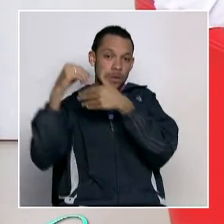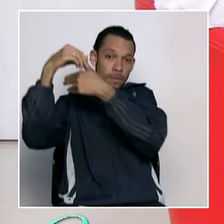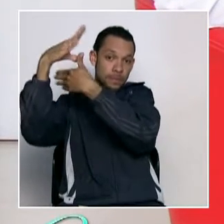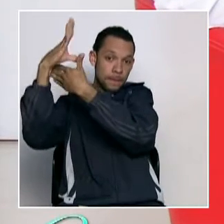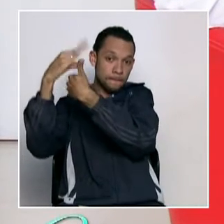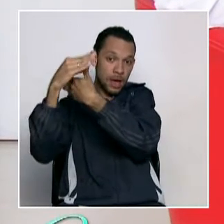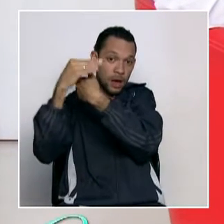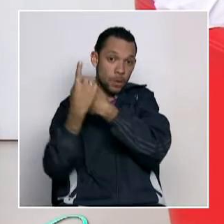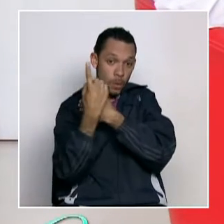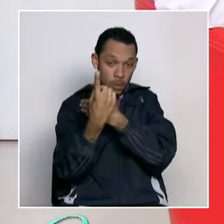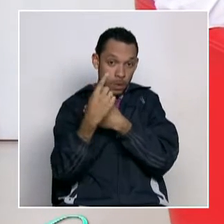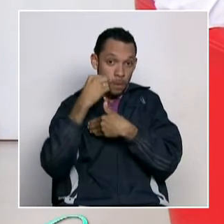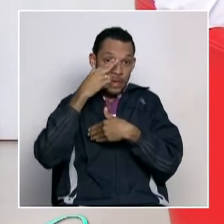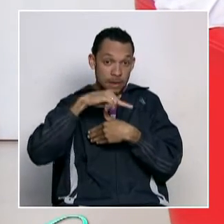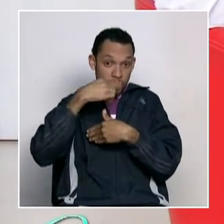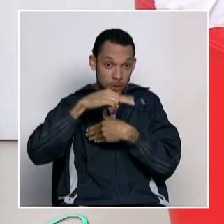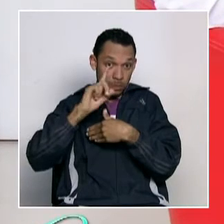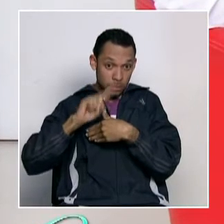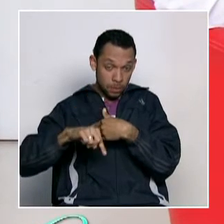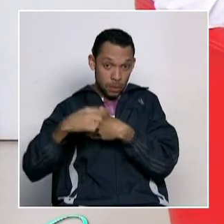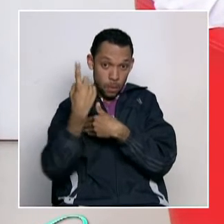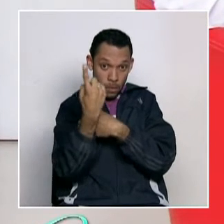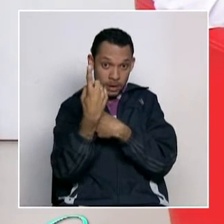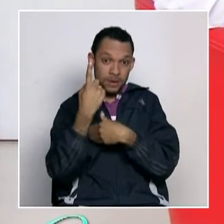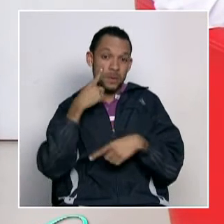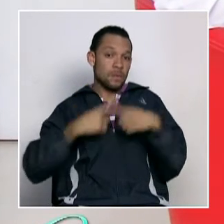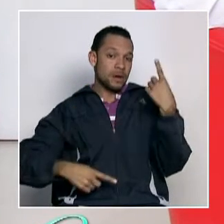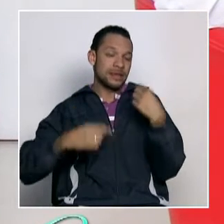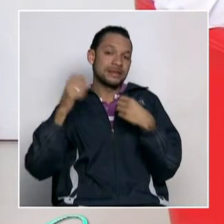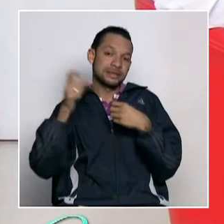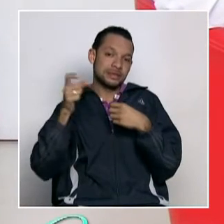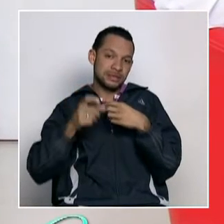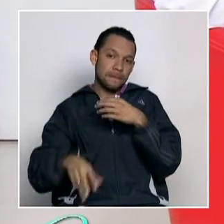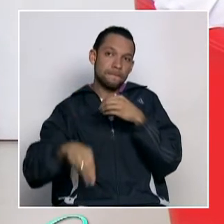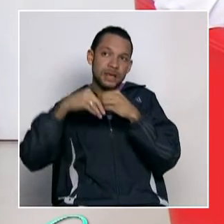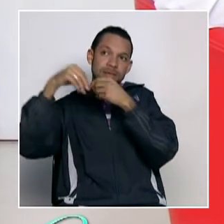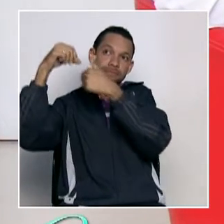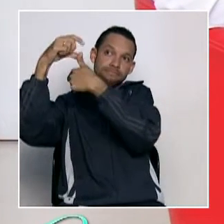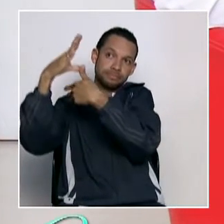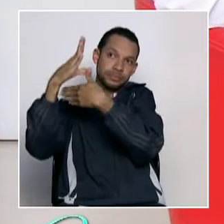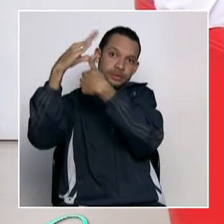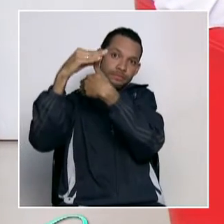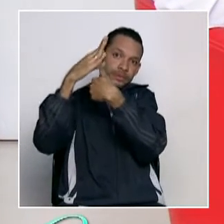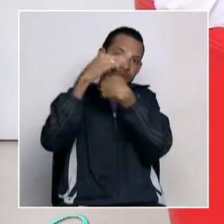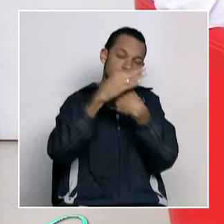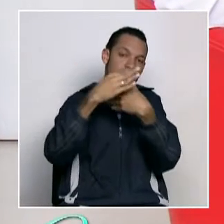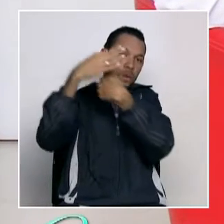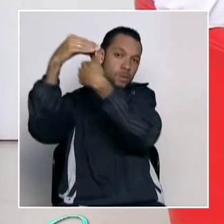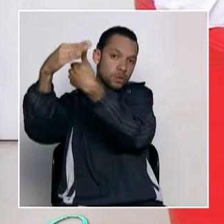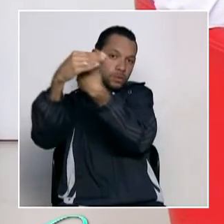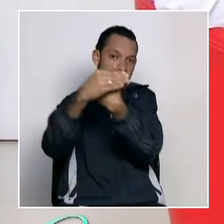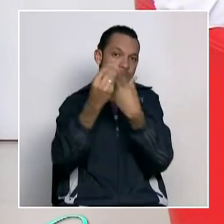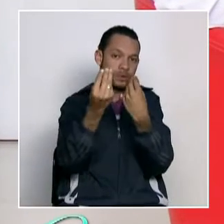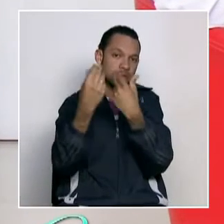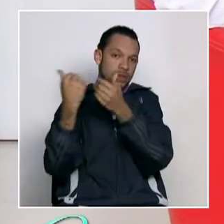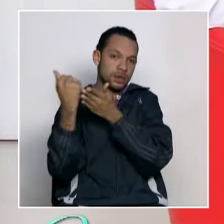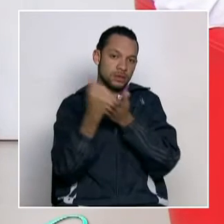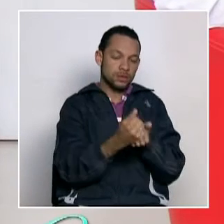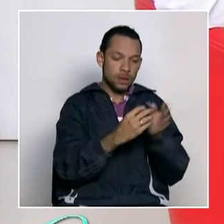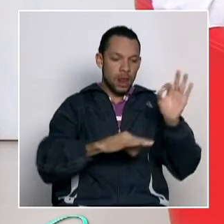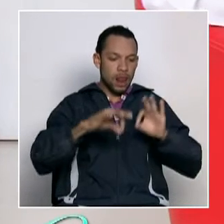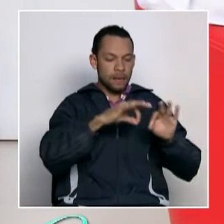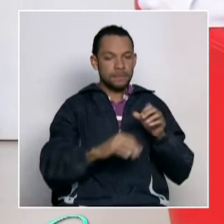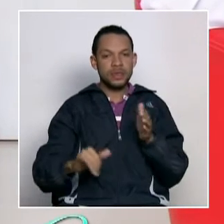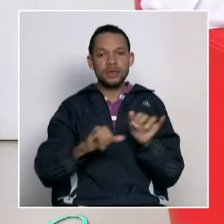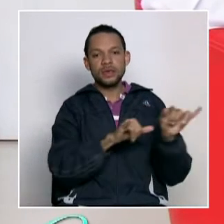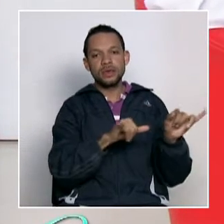equipo interdisciplinario de profesionales para uno poder apoyarse y entrar en el concepto de la humildad clínica y pedir